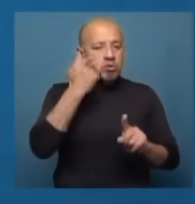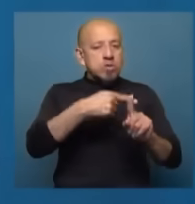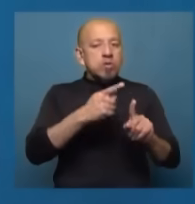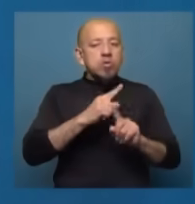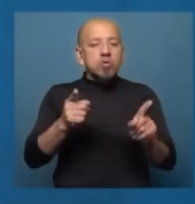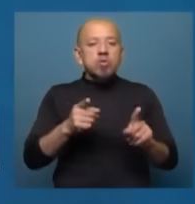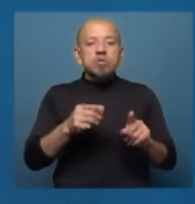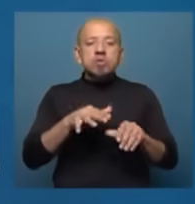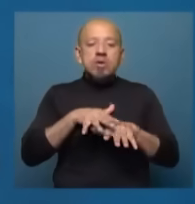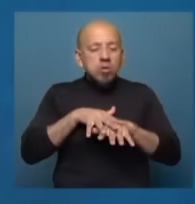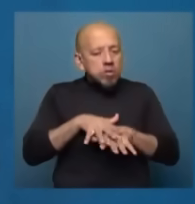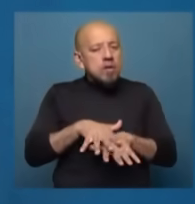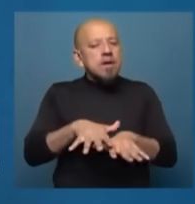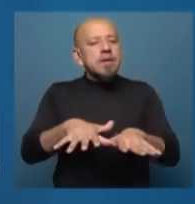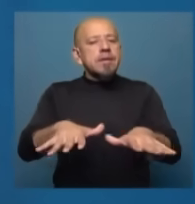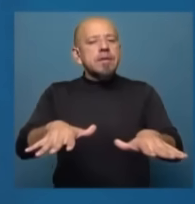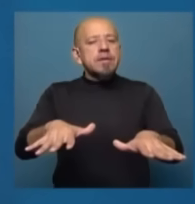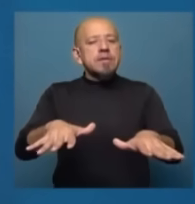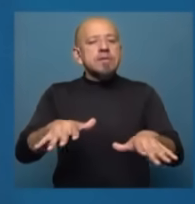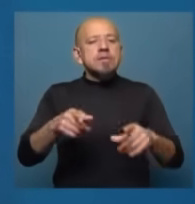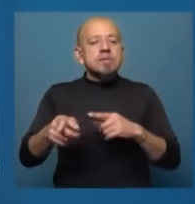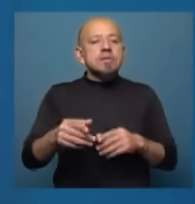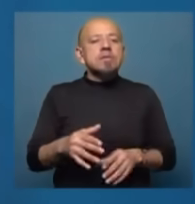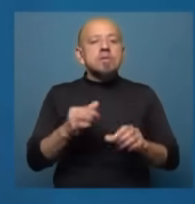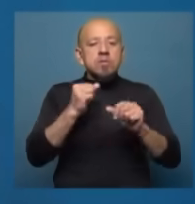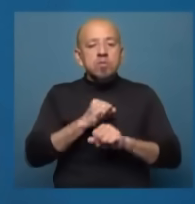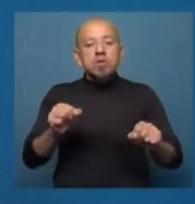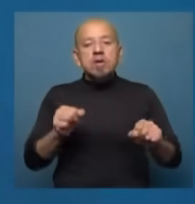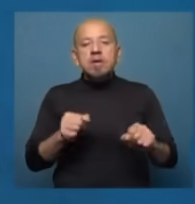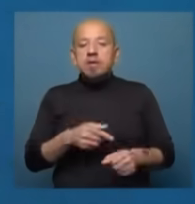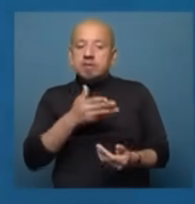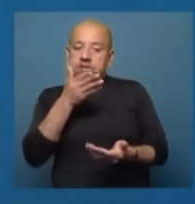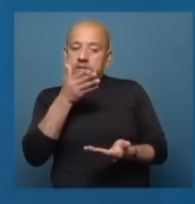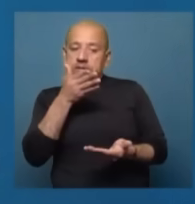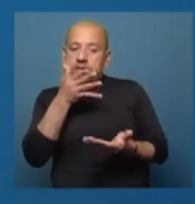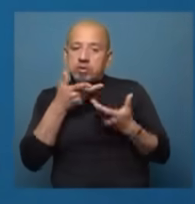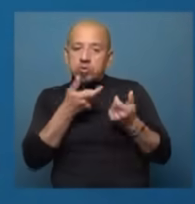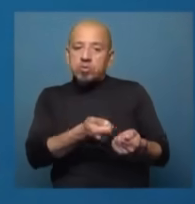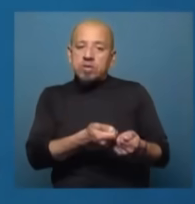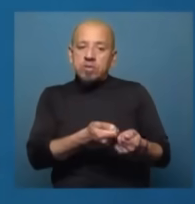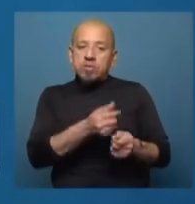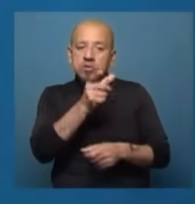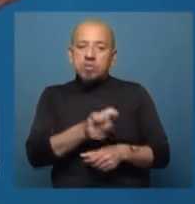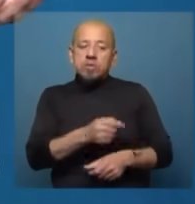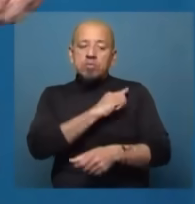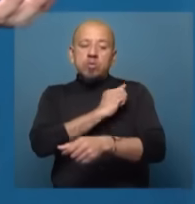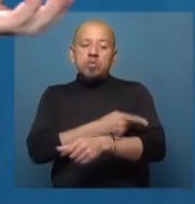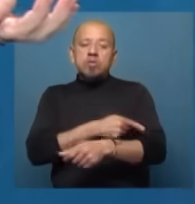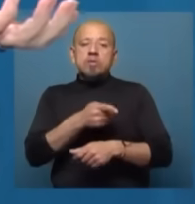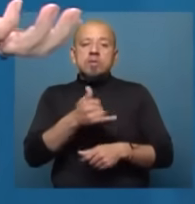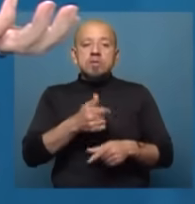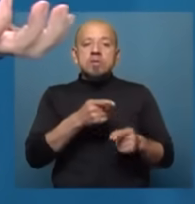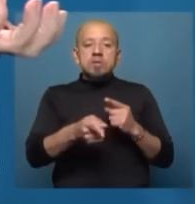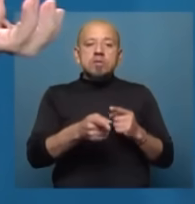sino que está dirigido a a tratar de favorecer a una persona poderosa Ajá que a su vez tiene